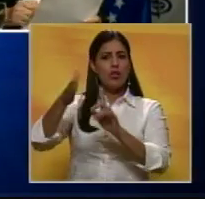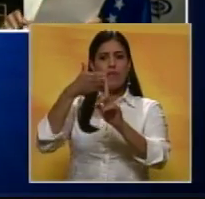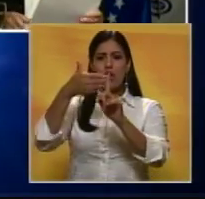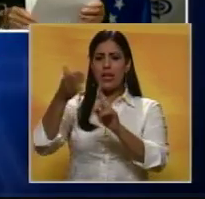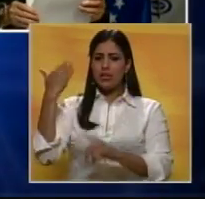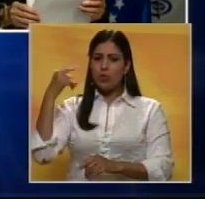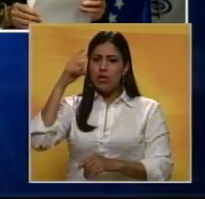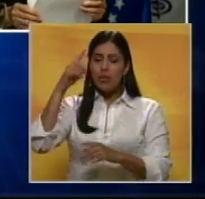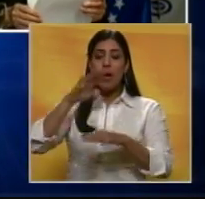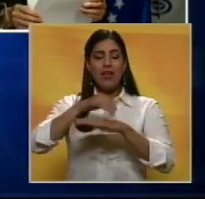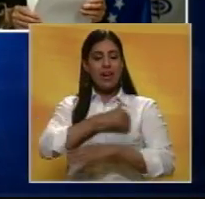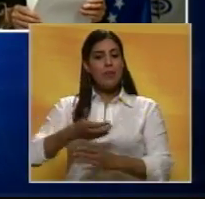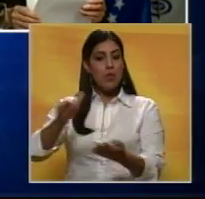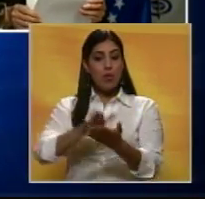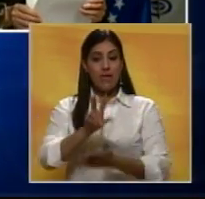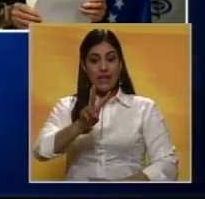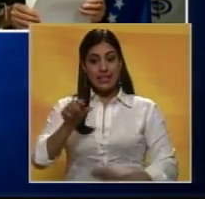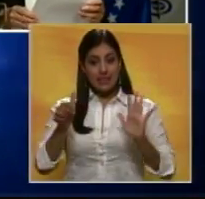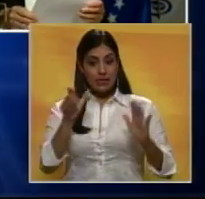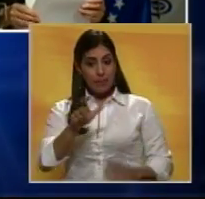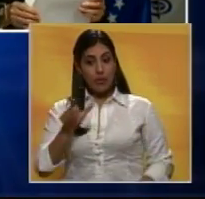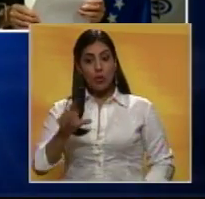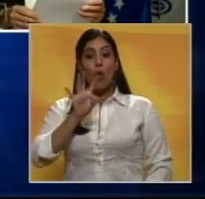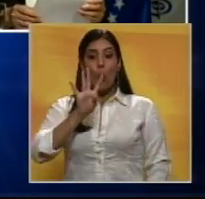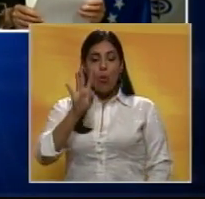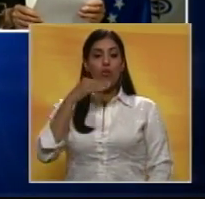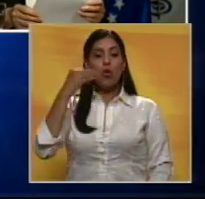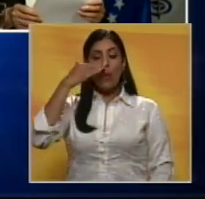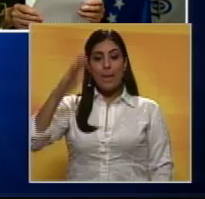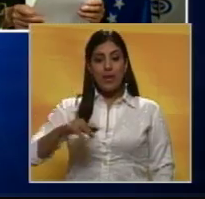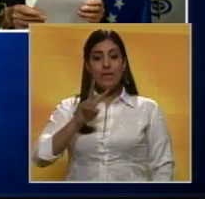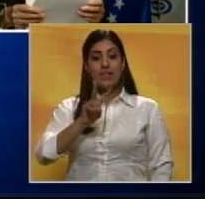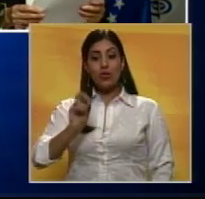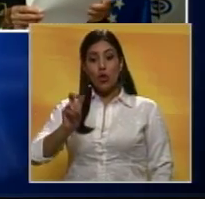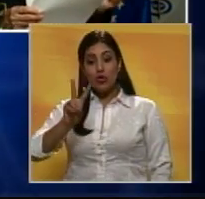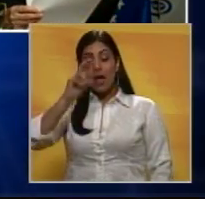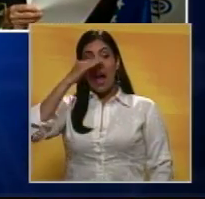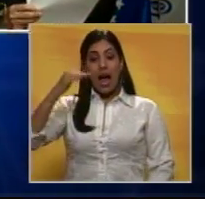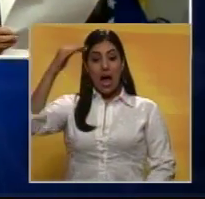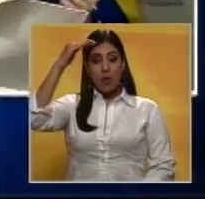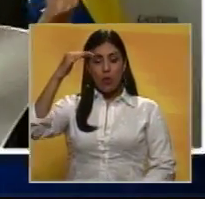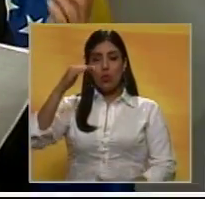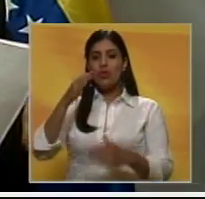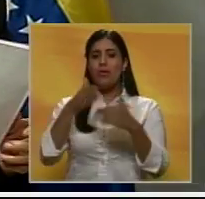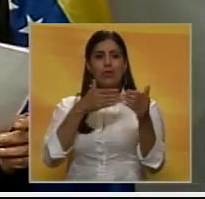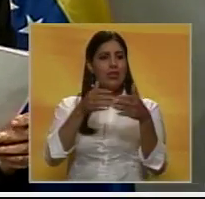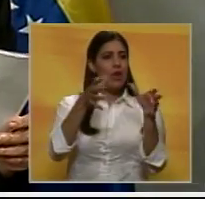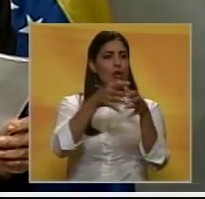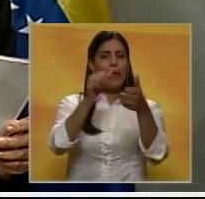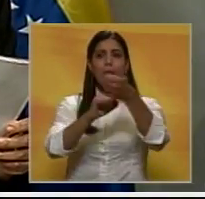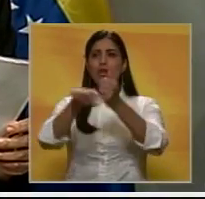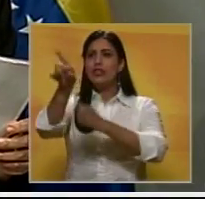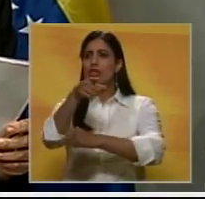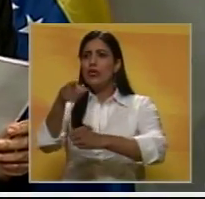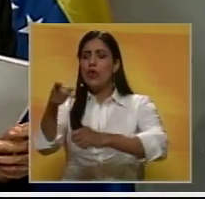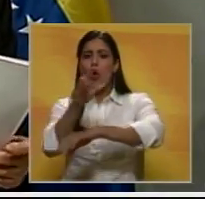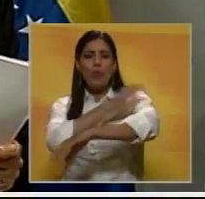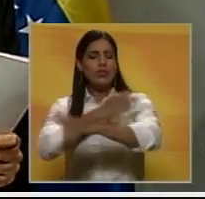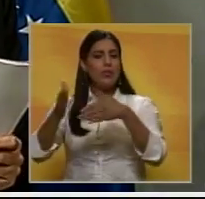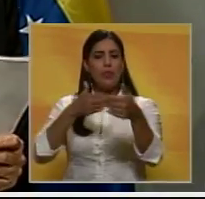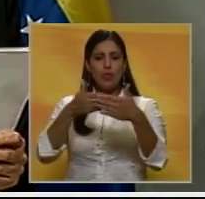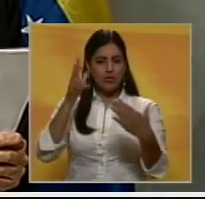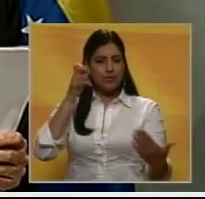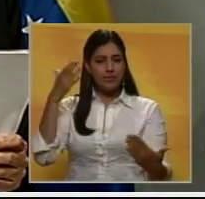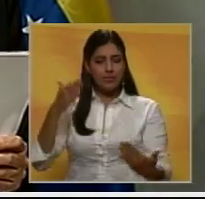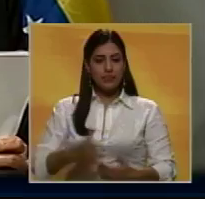de los últimos días y lamentó la muerte de 26 personas, 4 adolescentes y 22 adultos, sin distinguir si simpatizan con el gobierno o no.